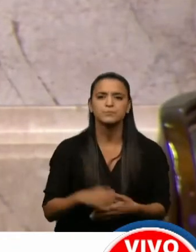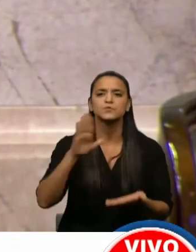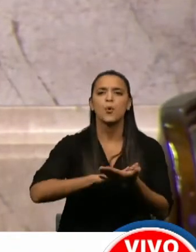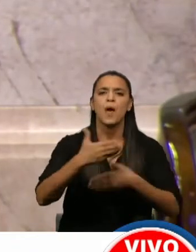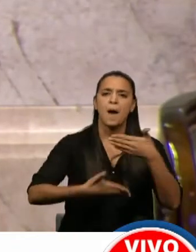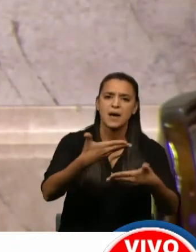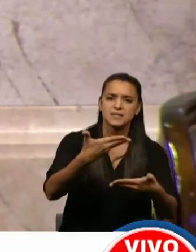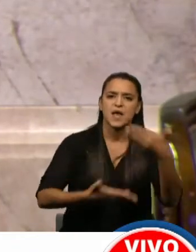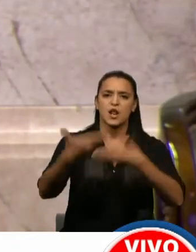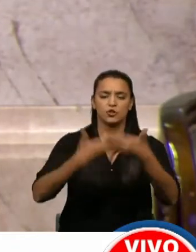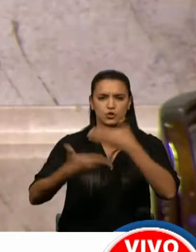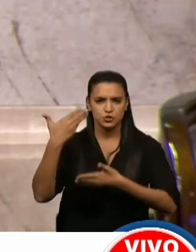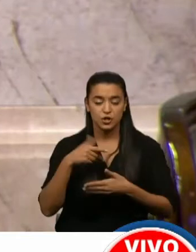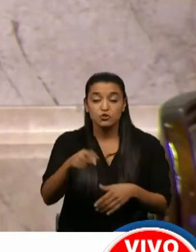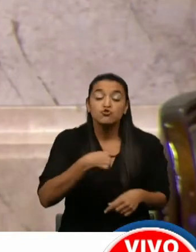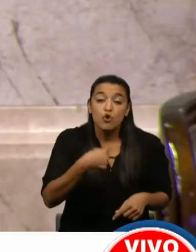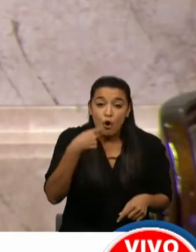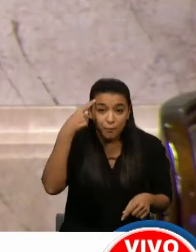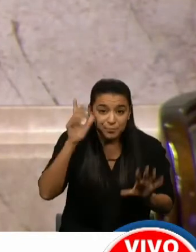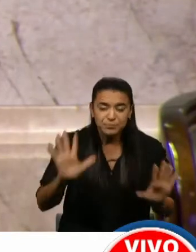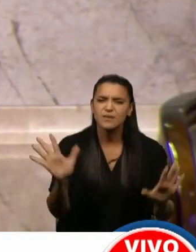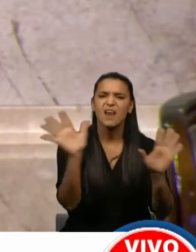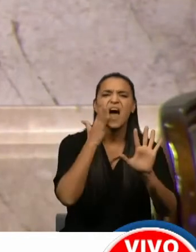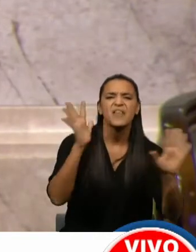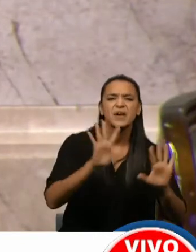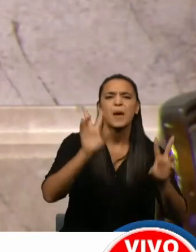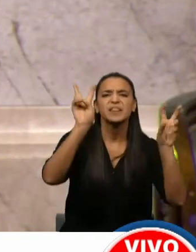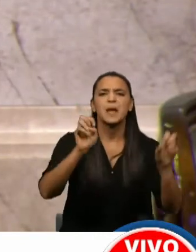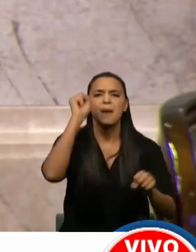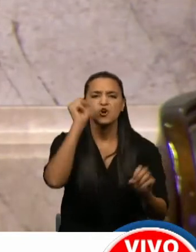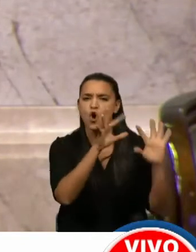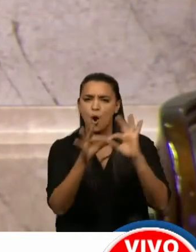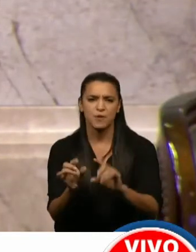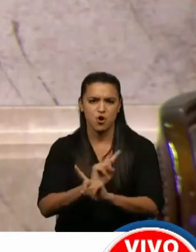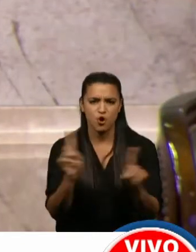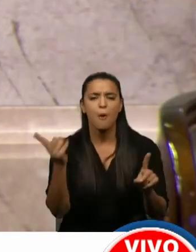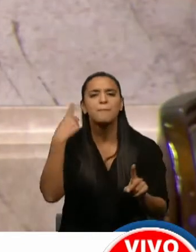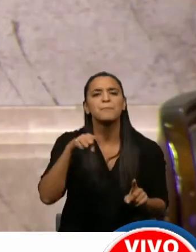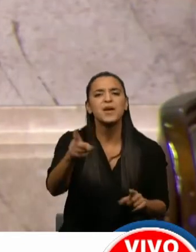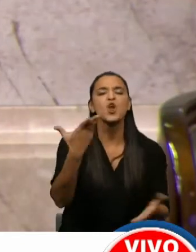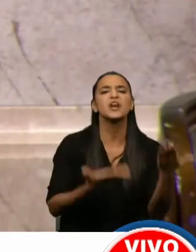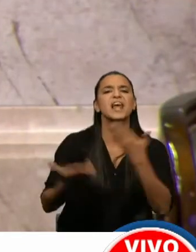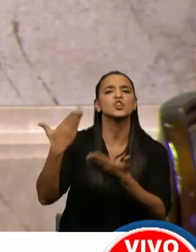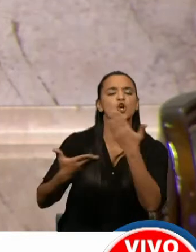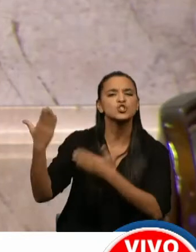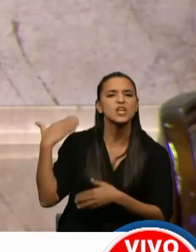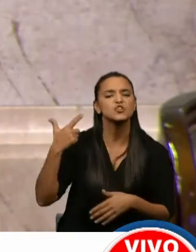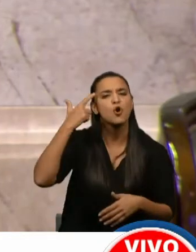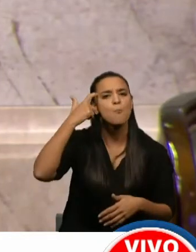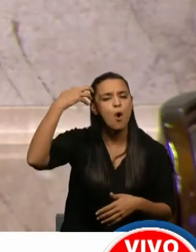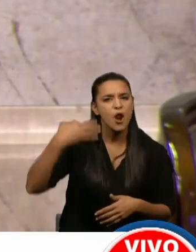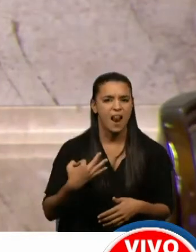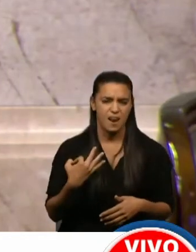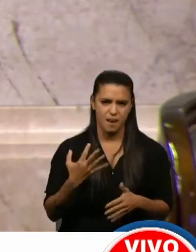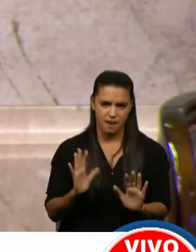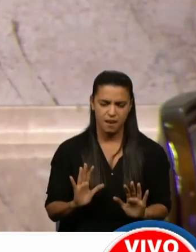de avances y retrocesos, que a mi entender no tiene que ver con el tema económico, pero tiene que ver con un retroceso moral y